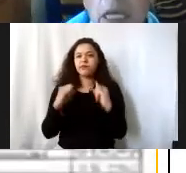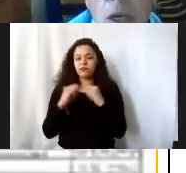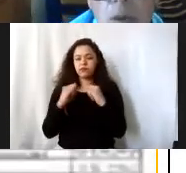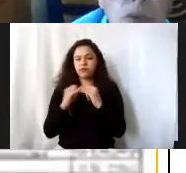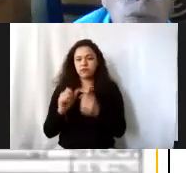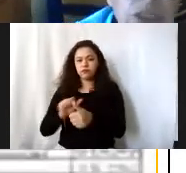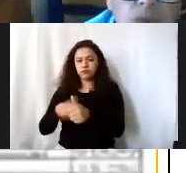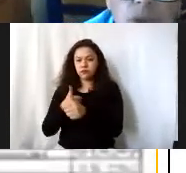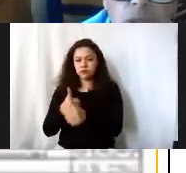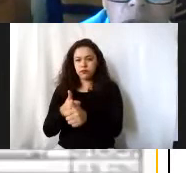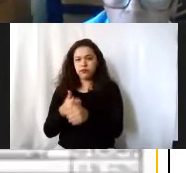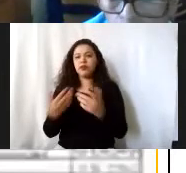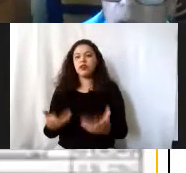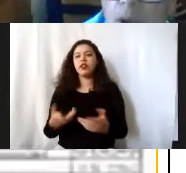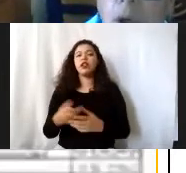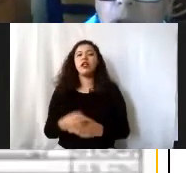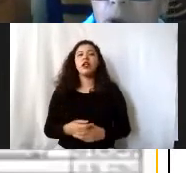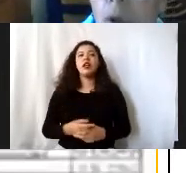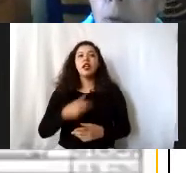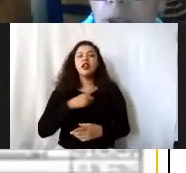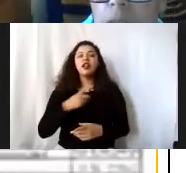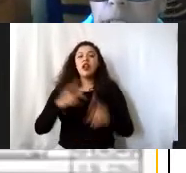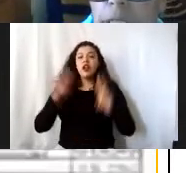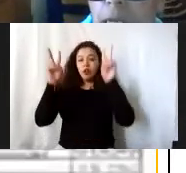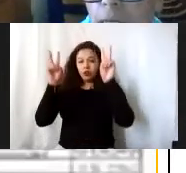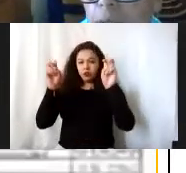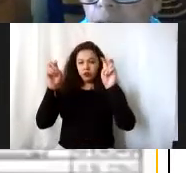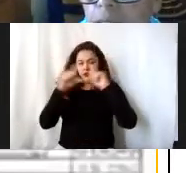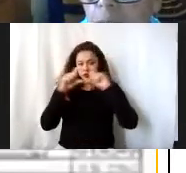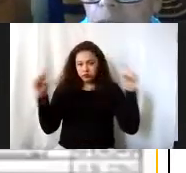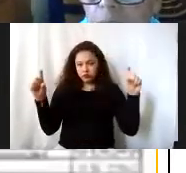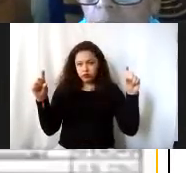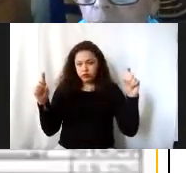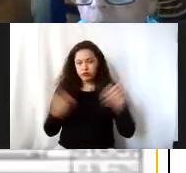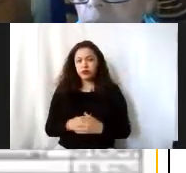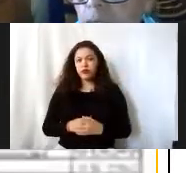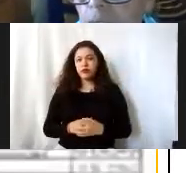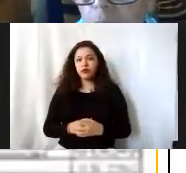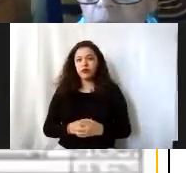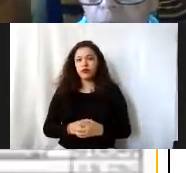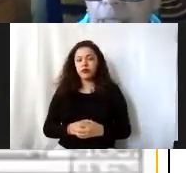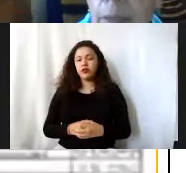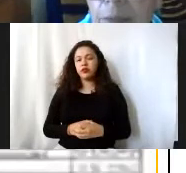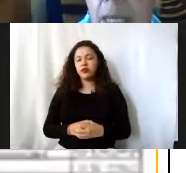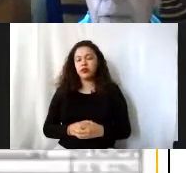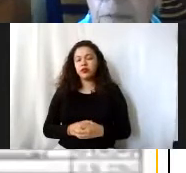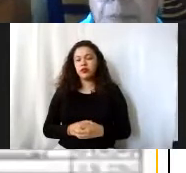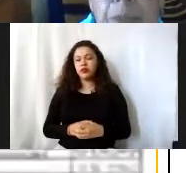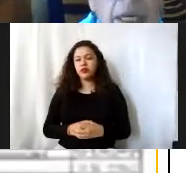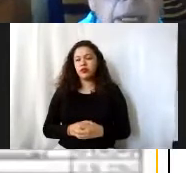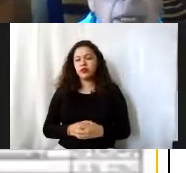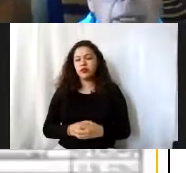tener un título como el encabezado, decíamos aquí, esto equivale al